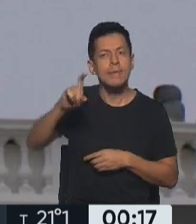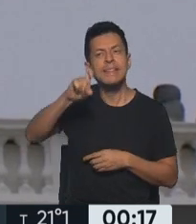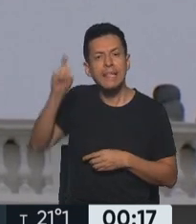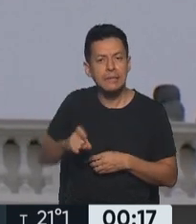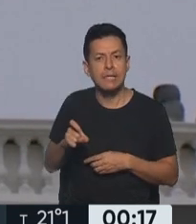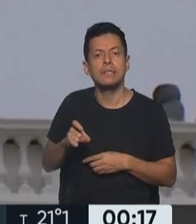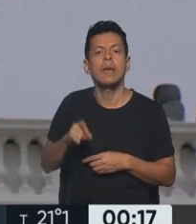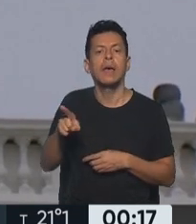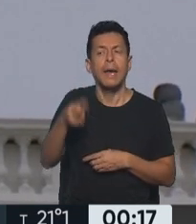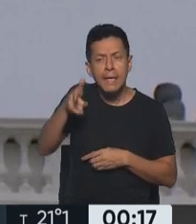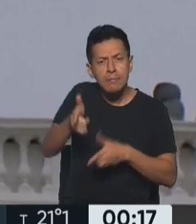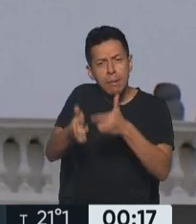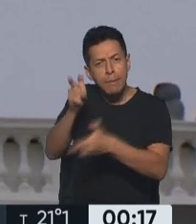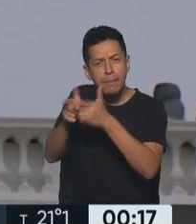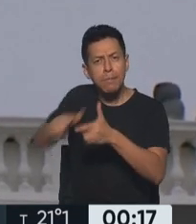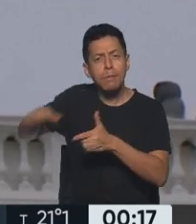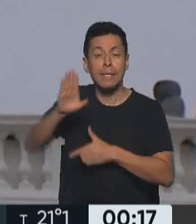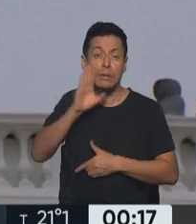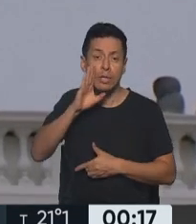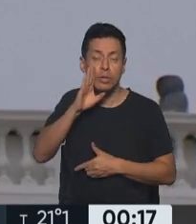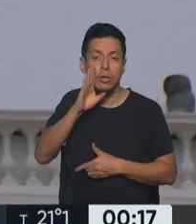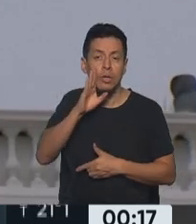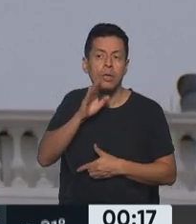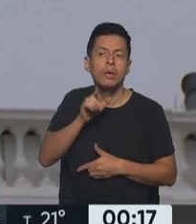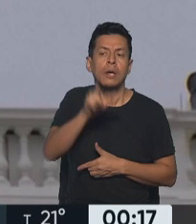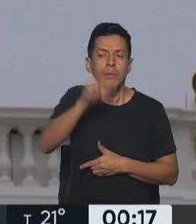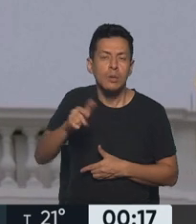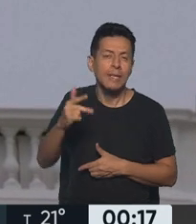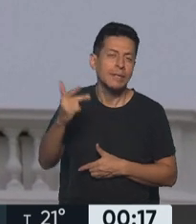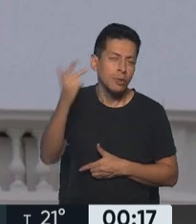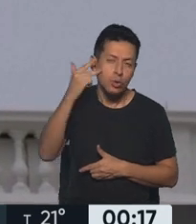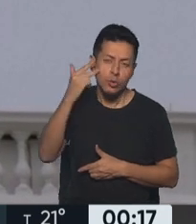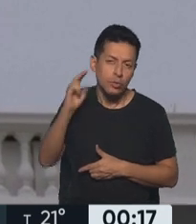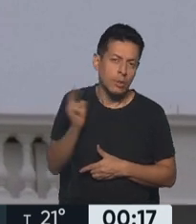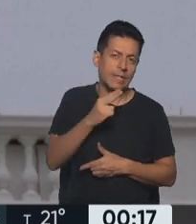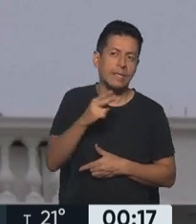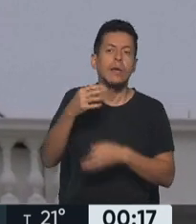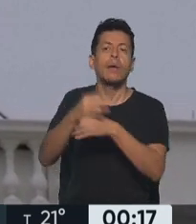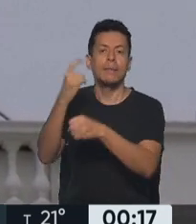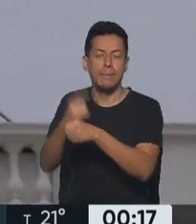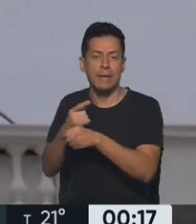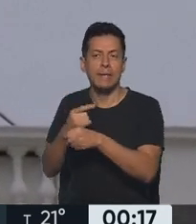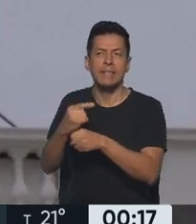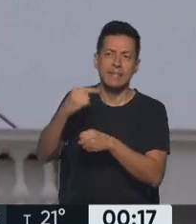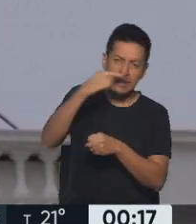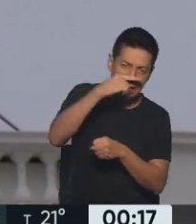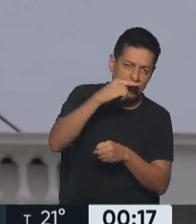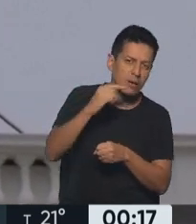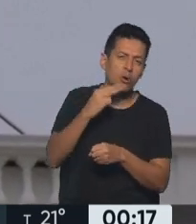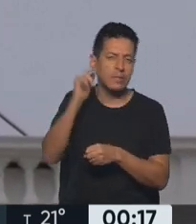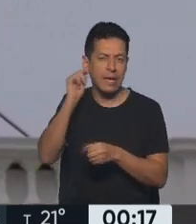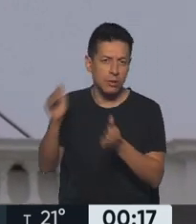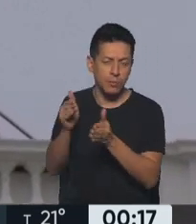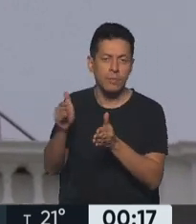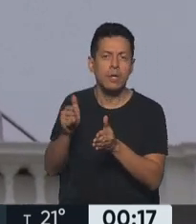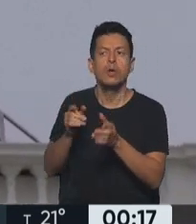tiroteo. Un nuevo tiroteo en Estados Unidos se cobró la vida de al menos 18 estudiantes de primaria de entre 7 y 11 años y de 3